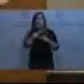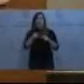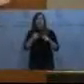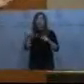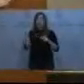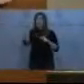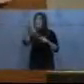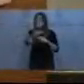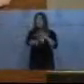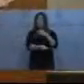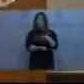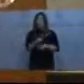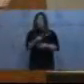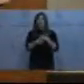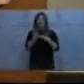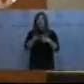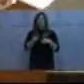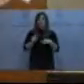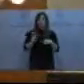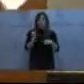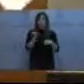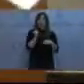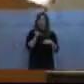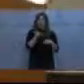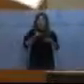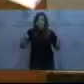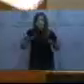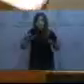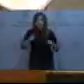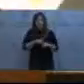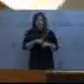y pasando oportunidades y tiempo.